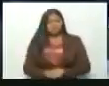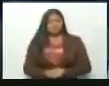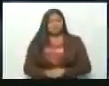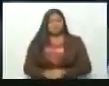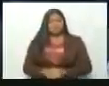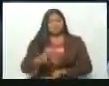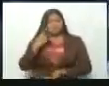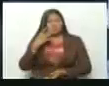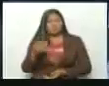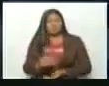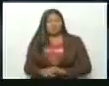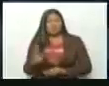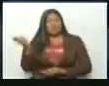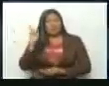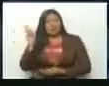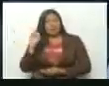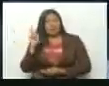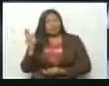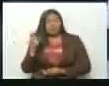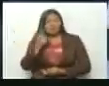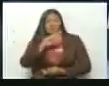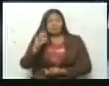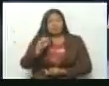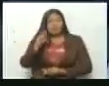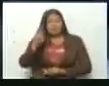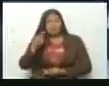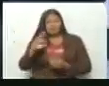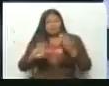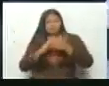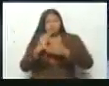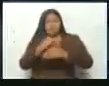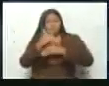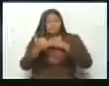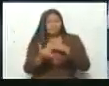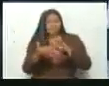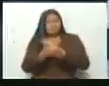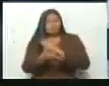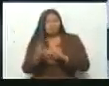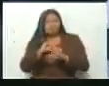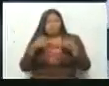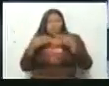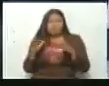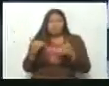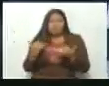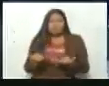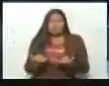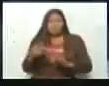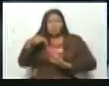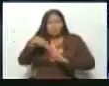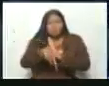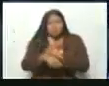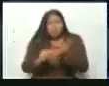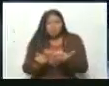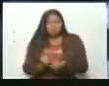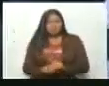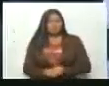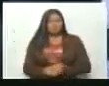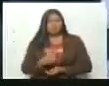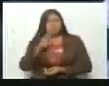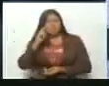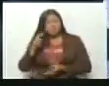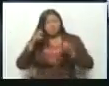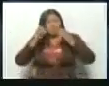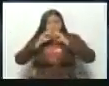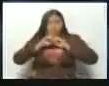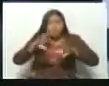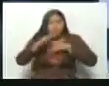caso, por ejemplo, de la Radio del Sur, tenemos que trabajar en función de un proyecto que nos permita a nosotros profundizar desde el punto de vista